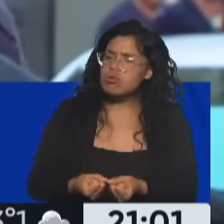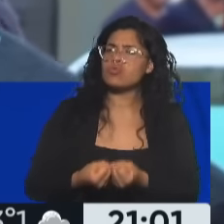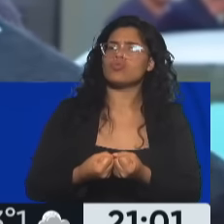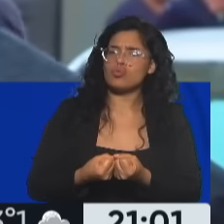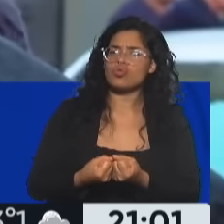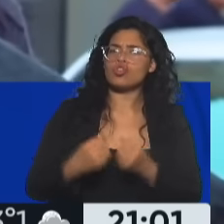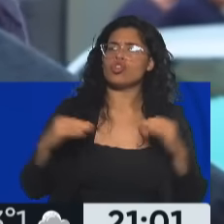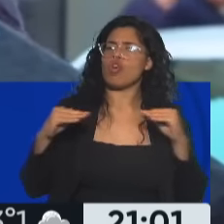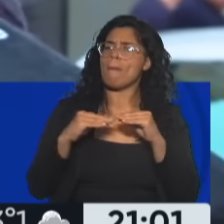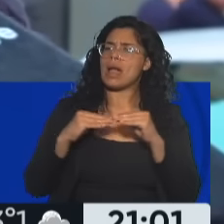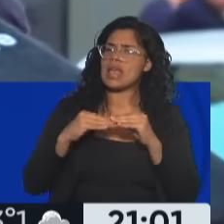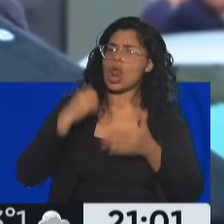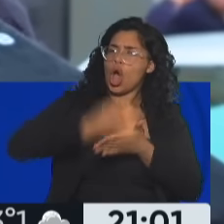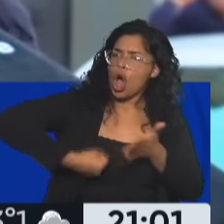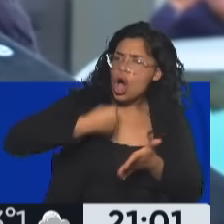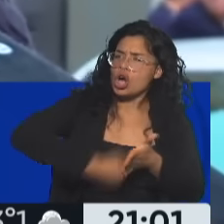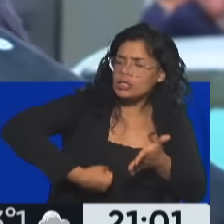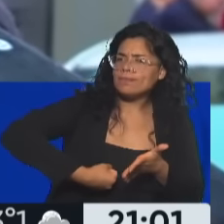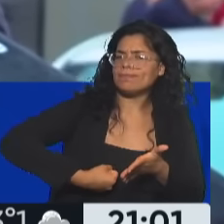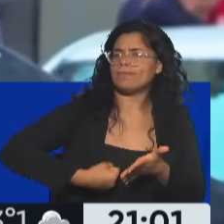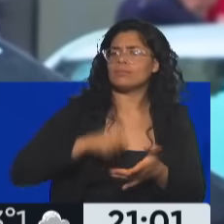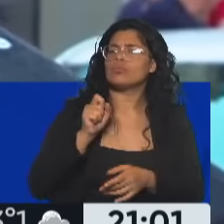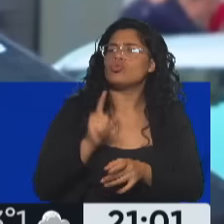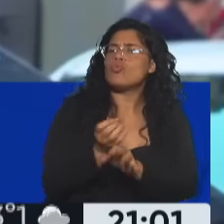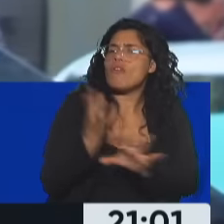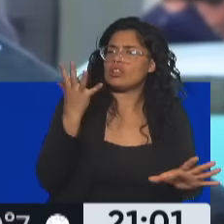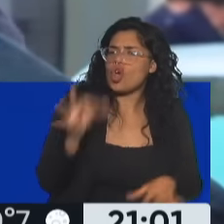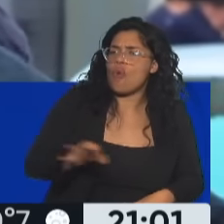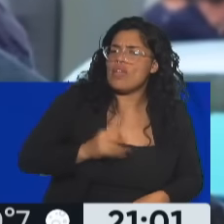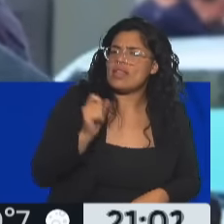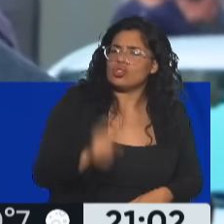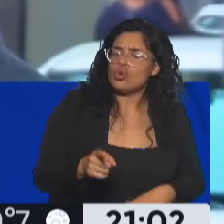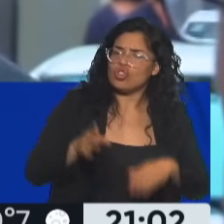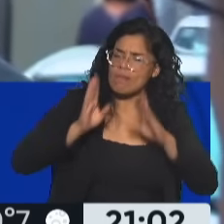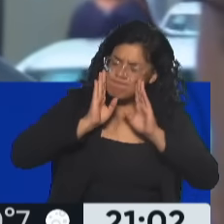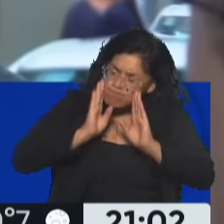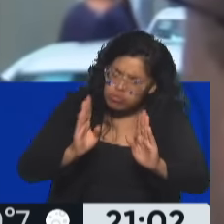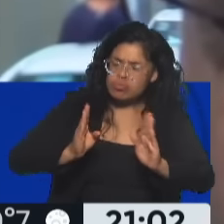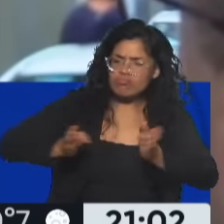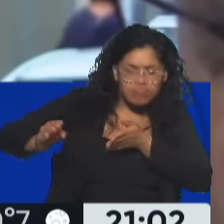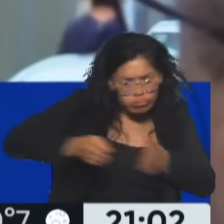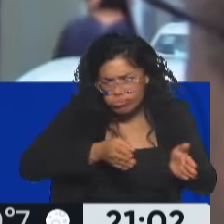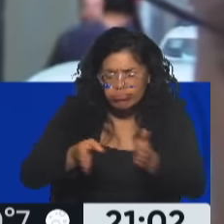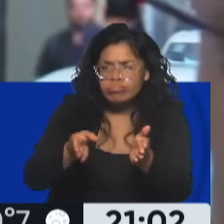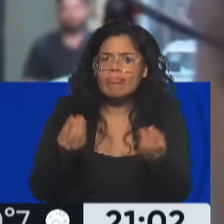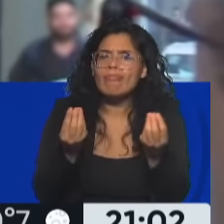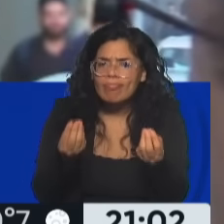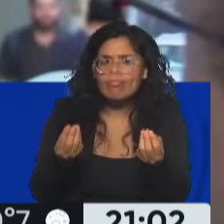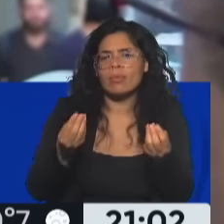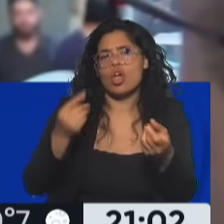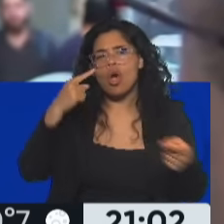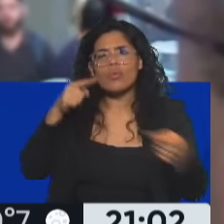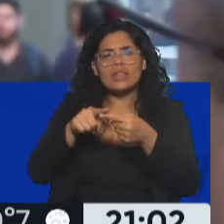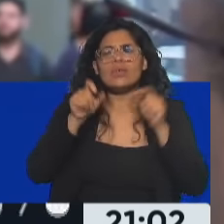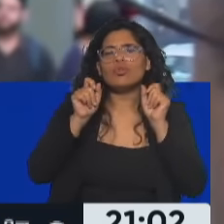que su profesión y su vida la dedicó a desarrollar cuestiones que tenían